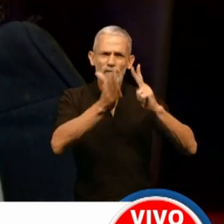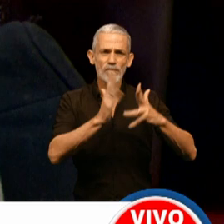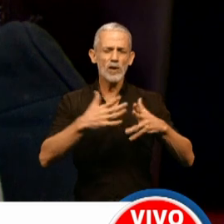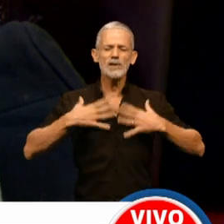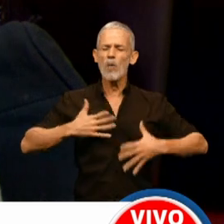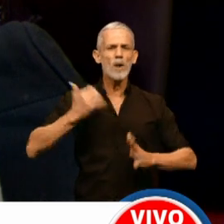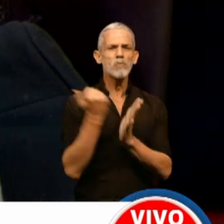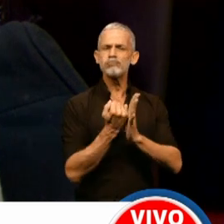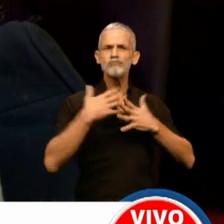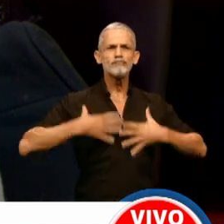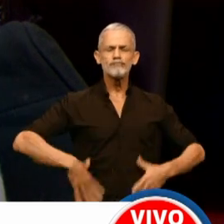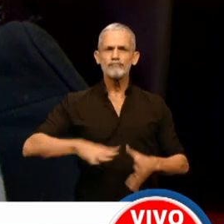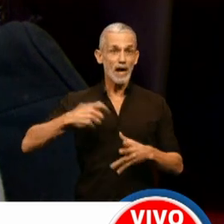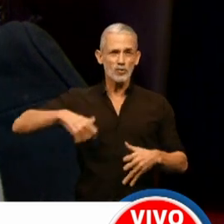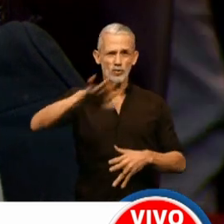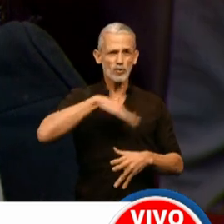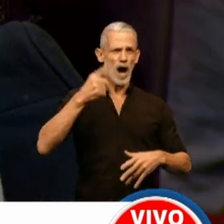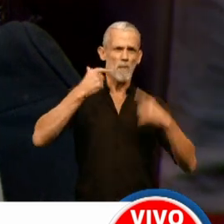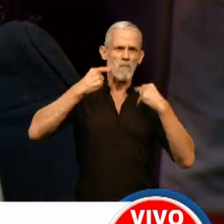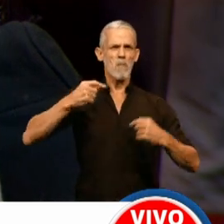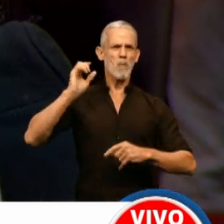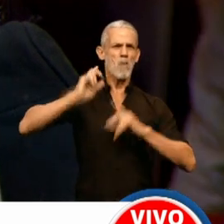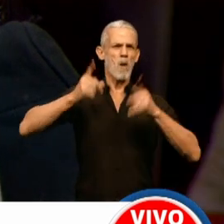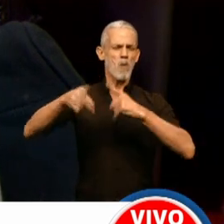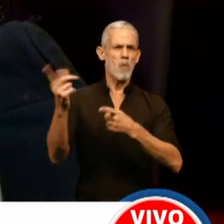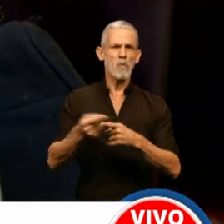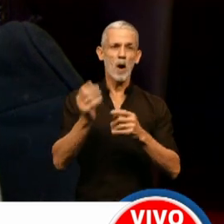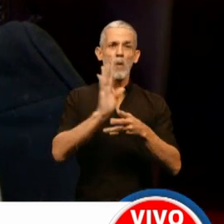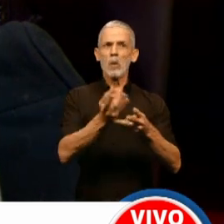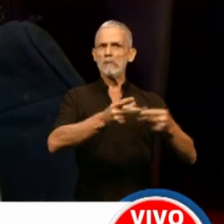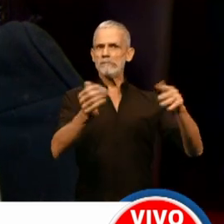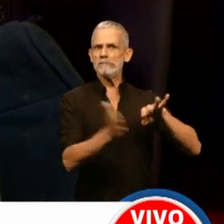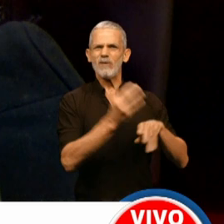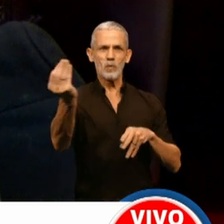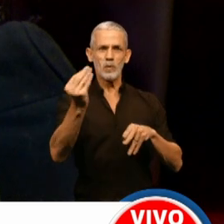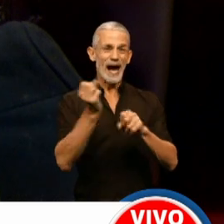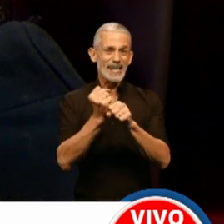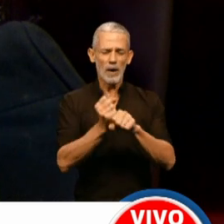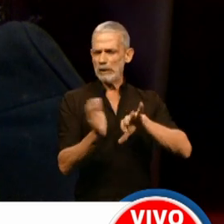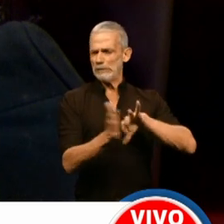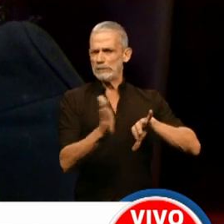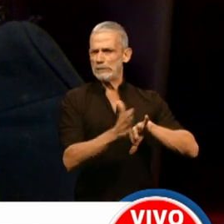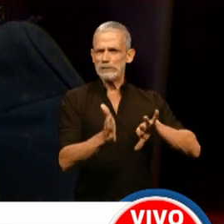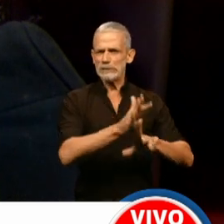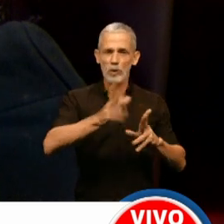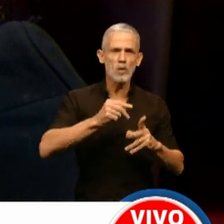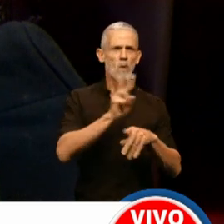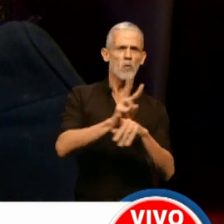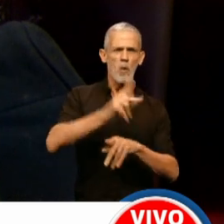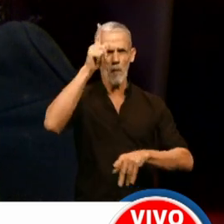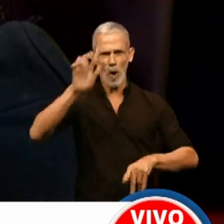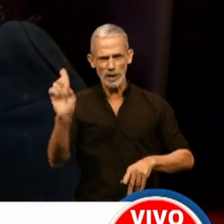cuerpos la sociedad patriarcal la está vuelto invisible para la vida laboral las ha perseguido con la fuerza de las de seguridad